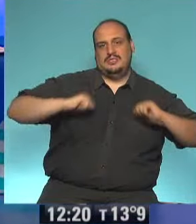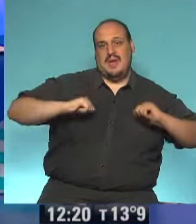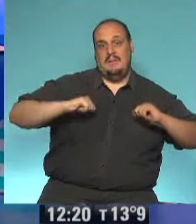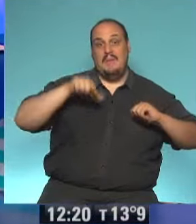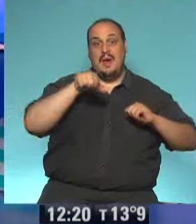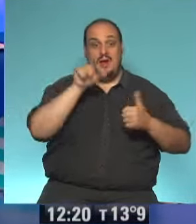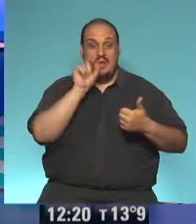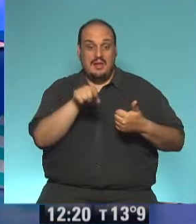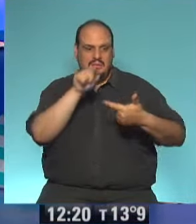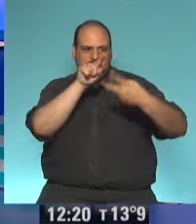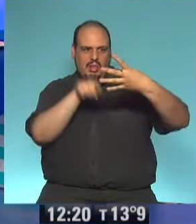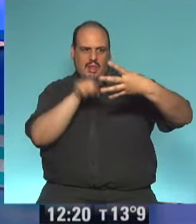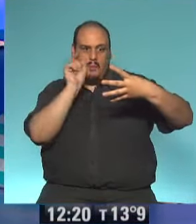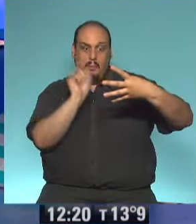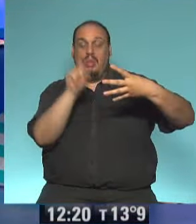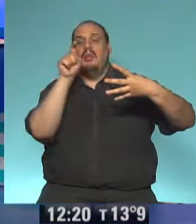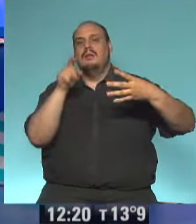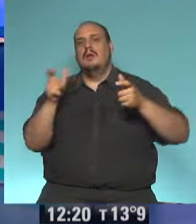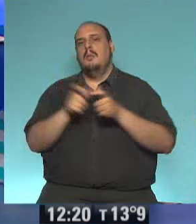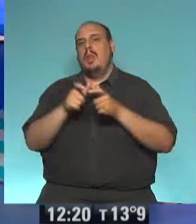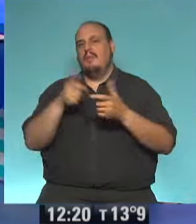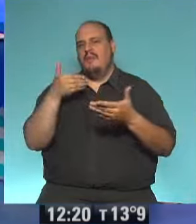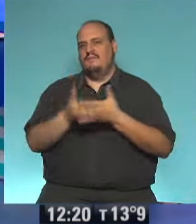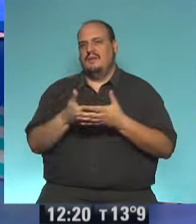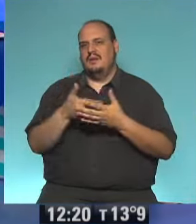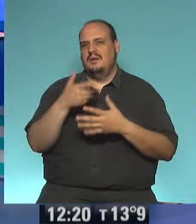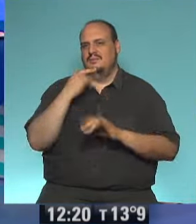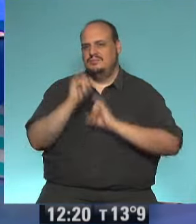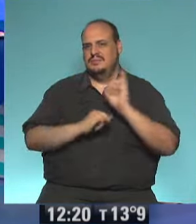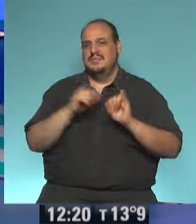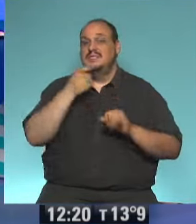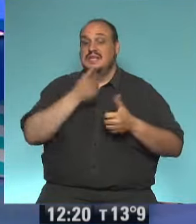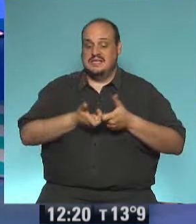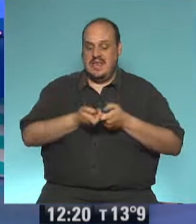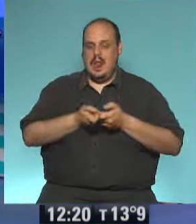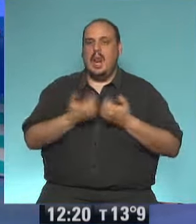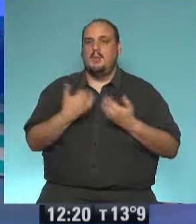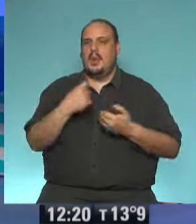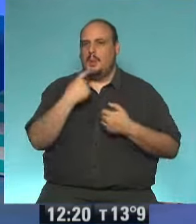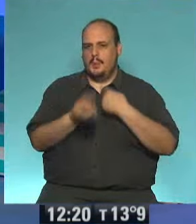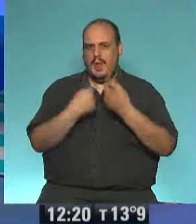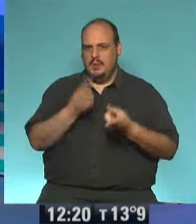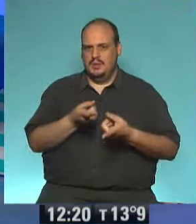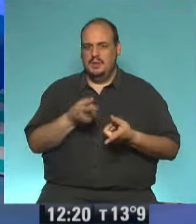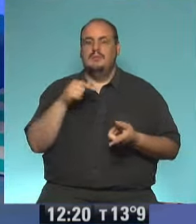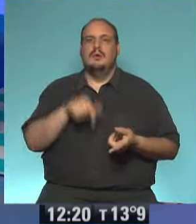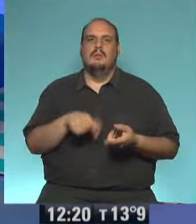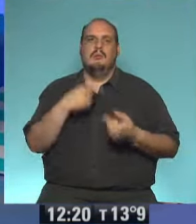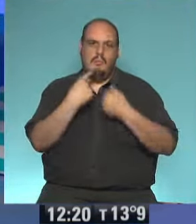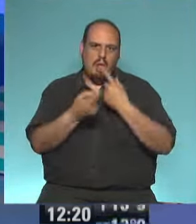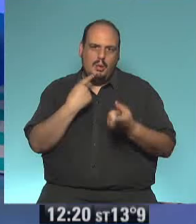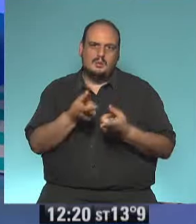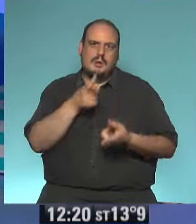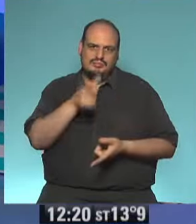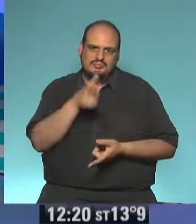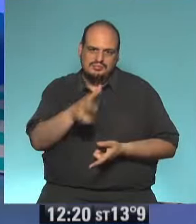final del programa la develamos. Exactamente. Si estoy con el celular también, entro a contestar ciertas preguntas porque me encantan contestar preguntas. ¿Por qué,